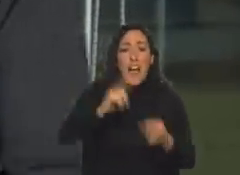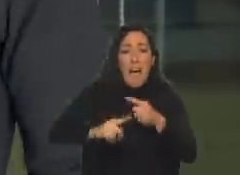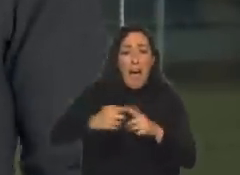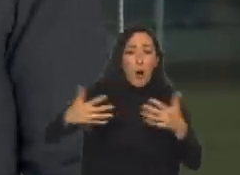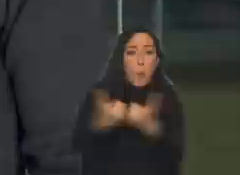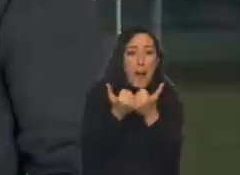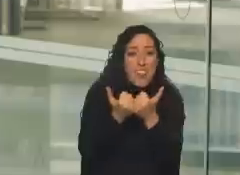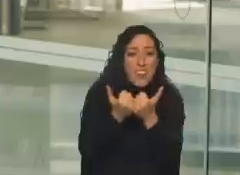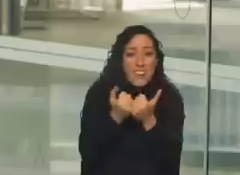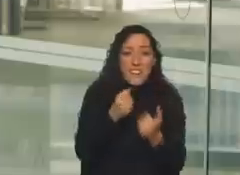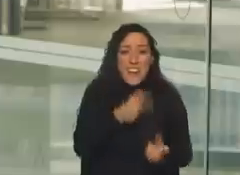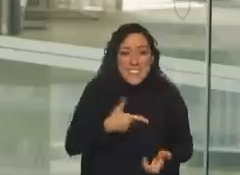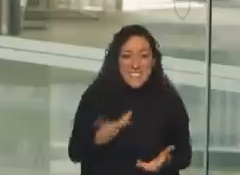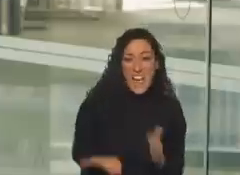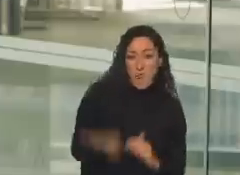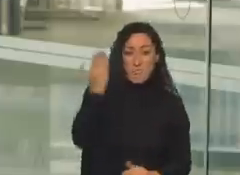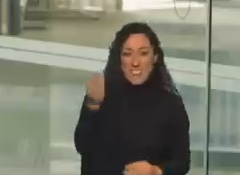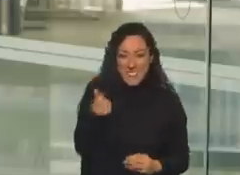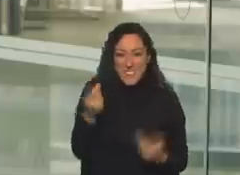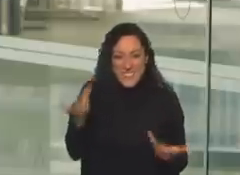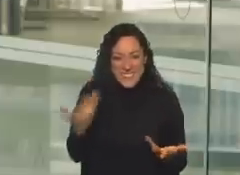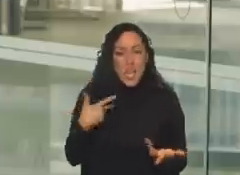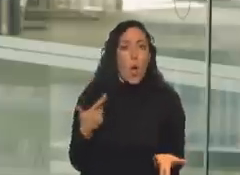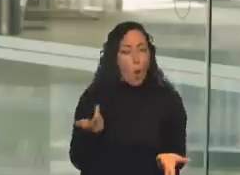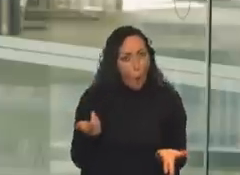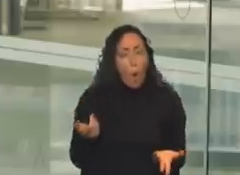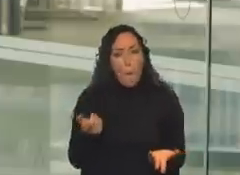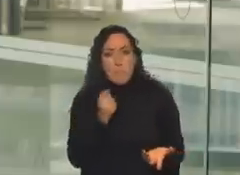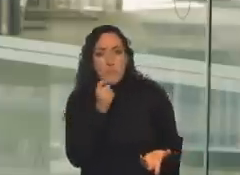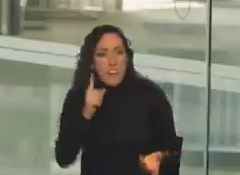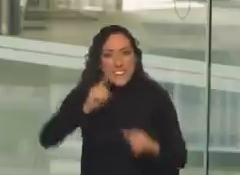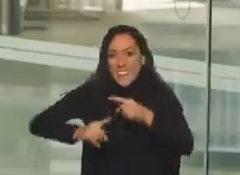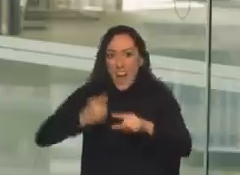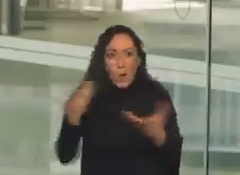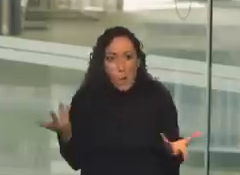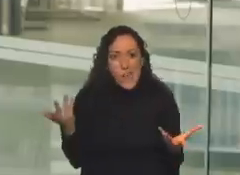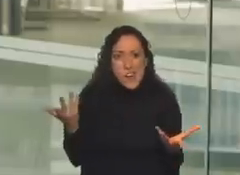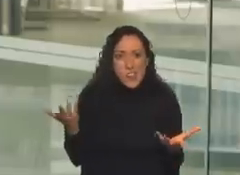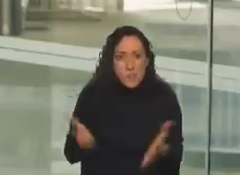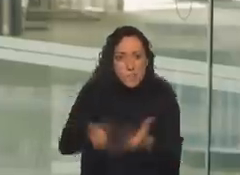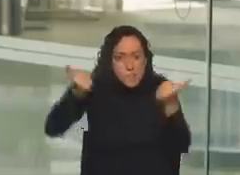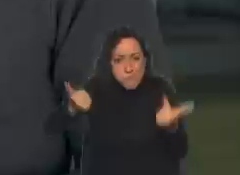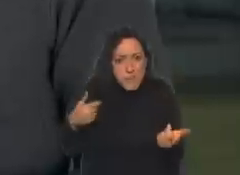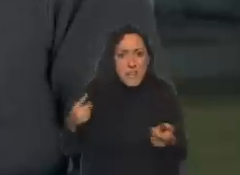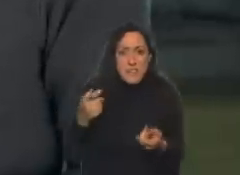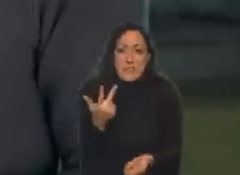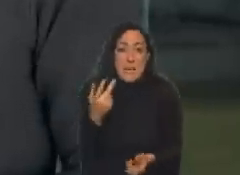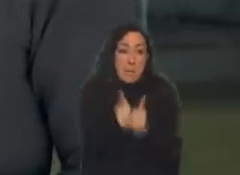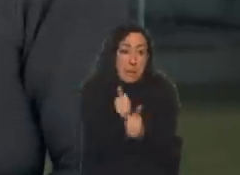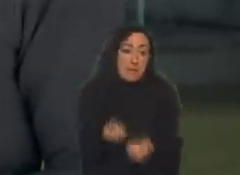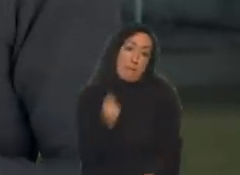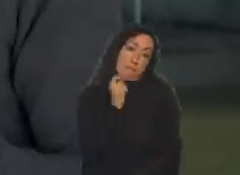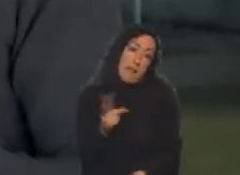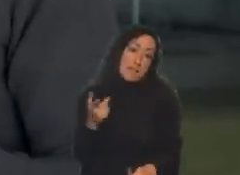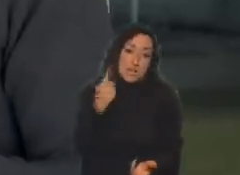precios y se acabó la discusión. Ese es el punto también, ¿no? Que se coluden muy rápidamente, se ponen de acuerdo muy rápidamente si son tres empresas las que controlan